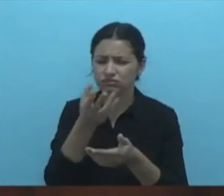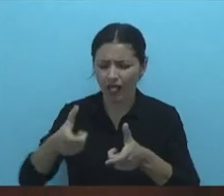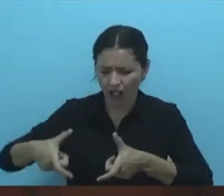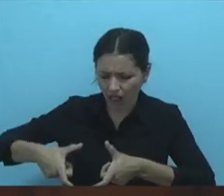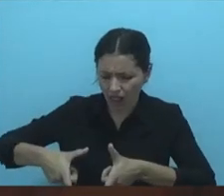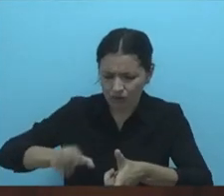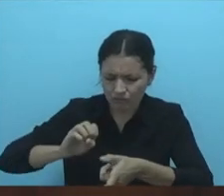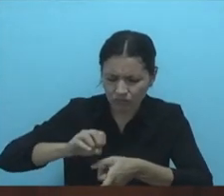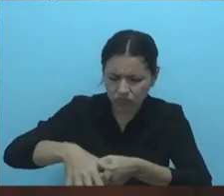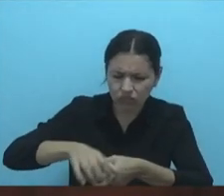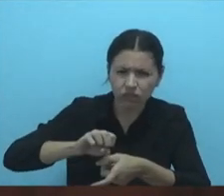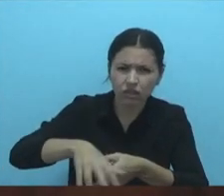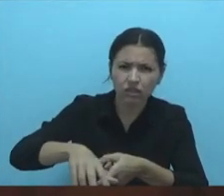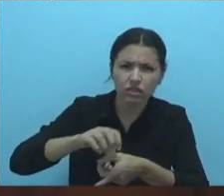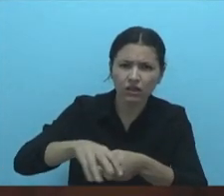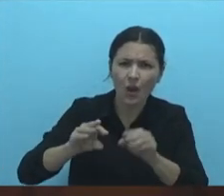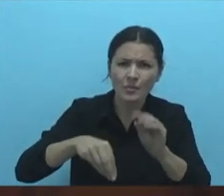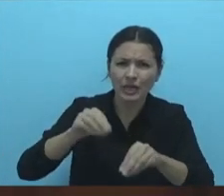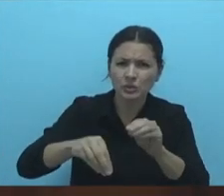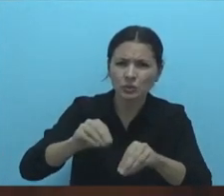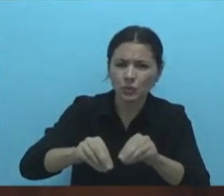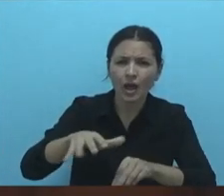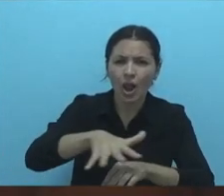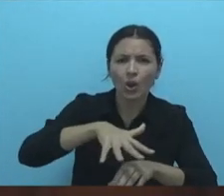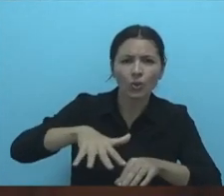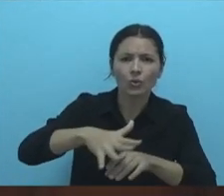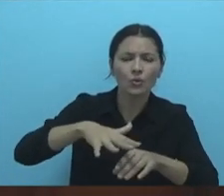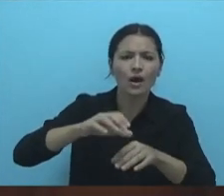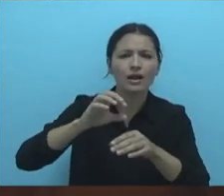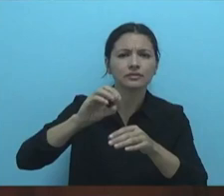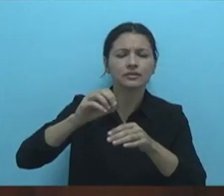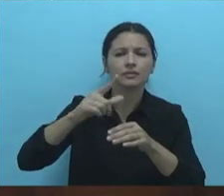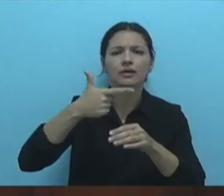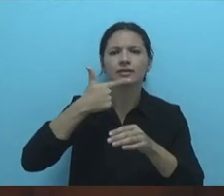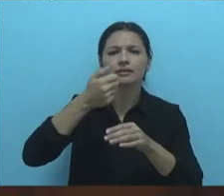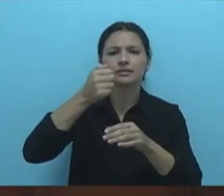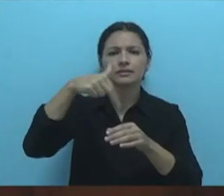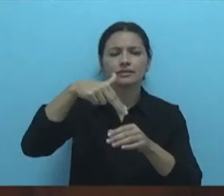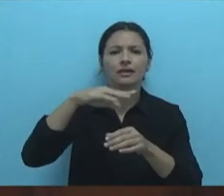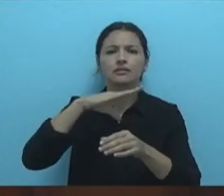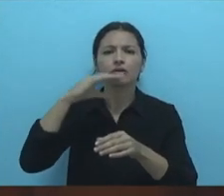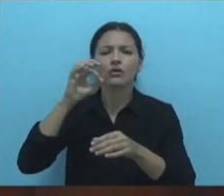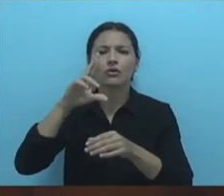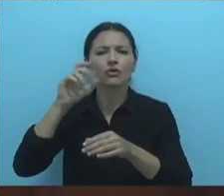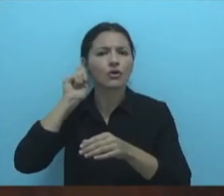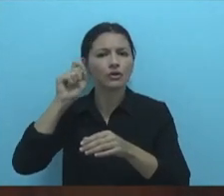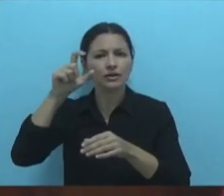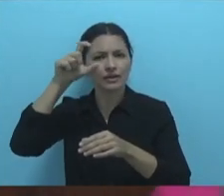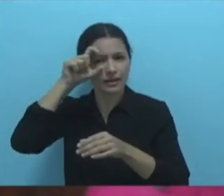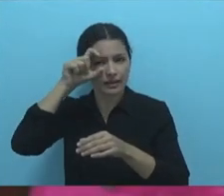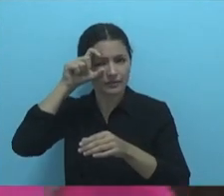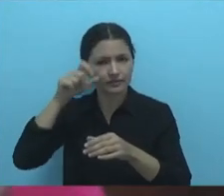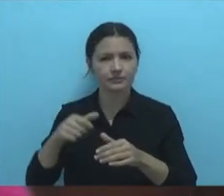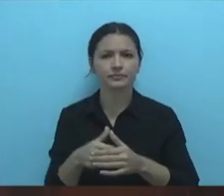ubicado en la zona cercana a la reserva San Jorge en el límite con Funes perteneciente a aguas santafesina que vuelca material